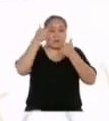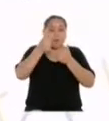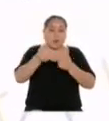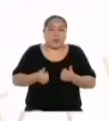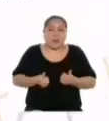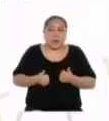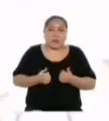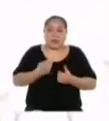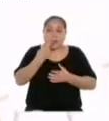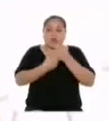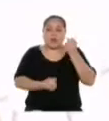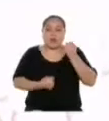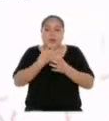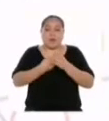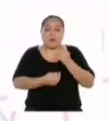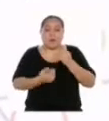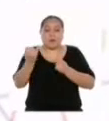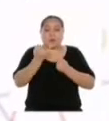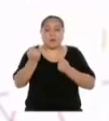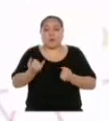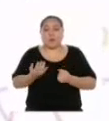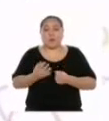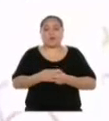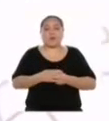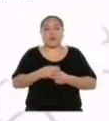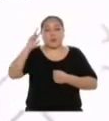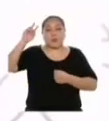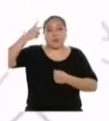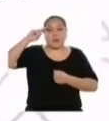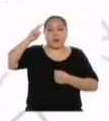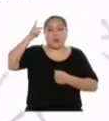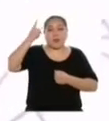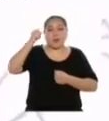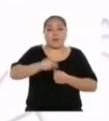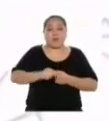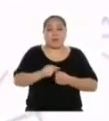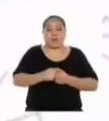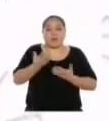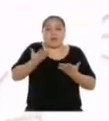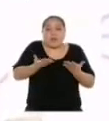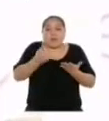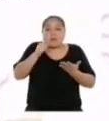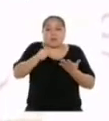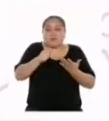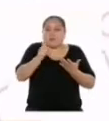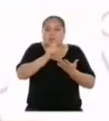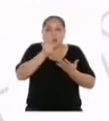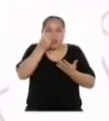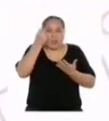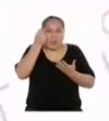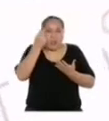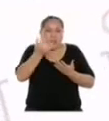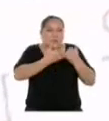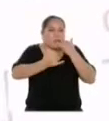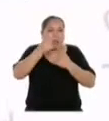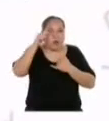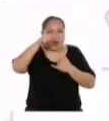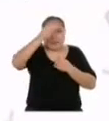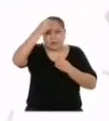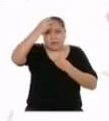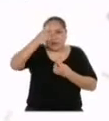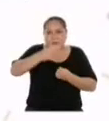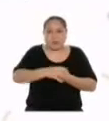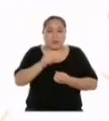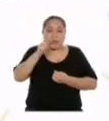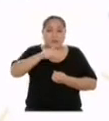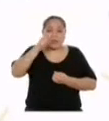ambos gráficos, distorsionan la percepción del que observa y se puede llevar una impresión equivocada de la información. Y eso es algo